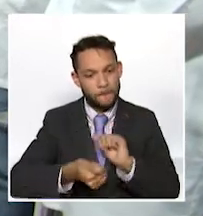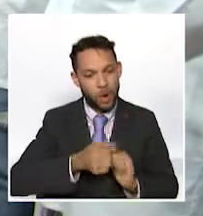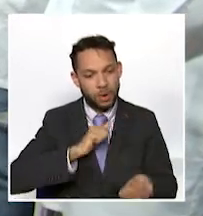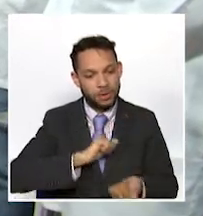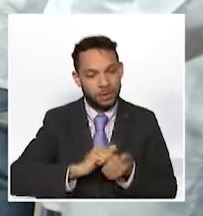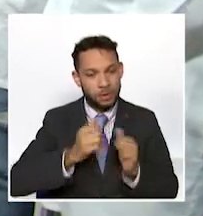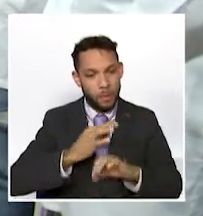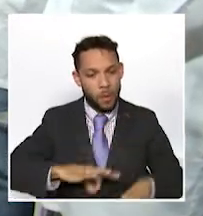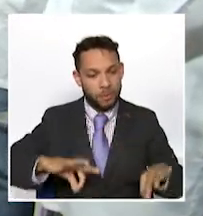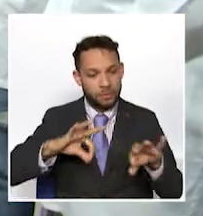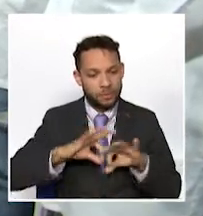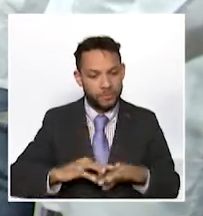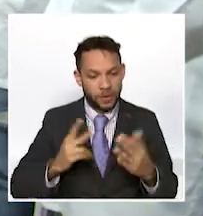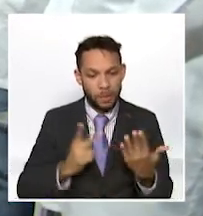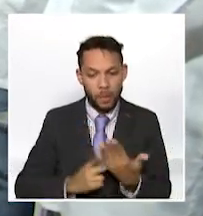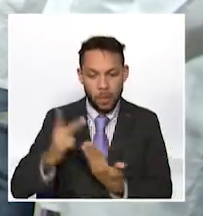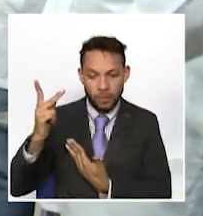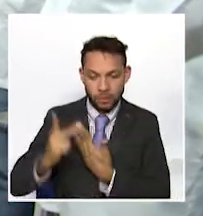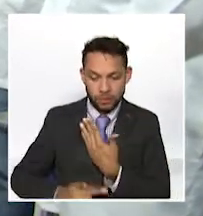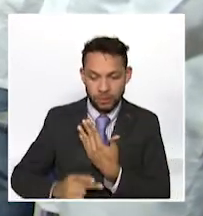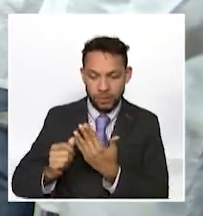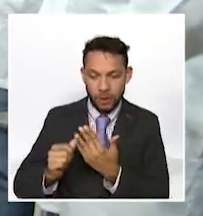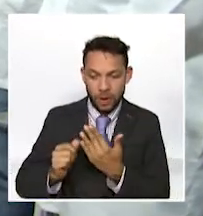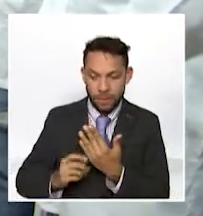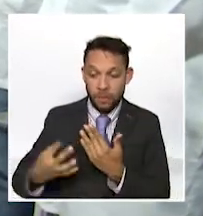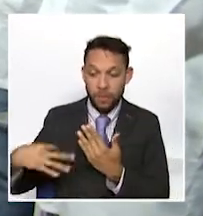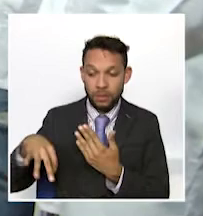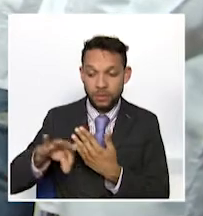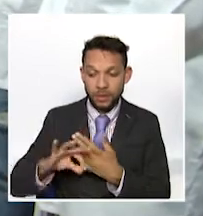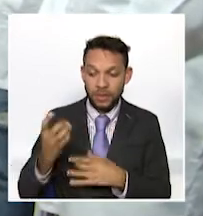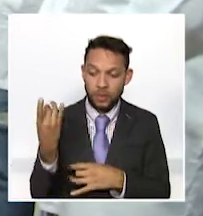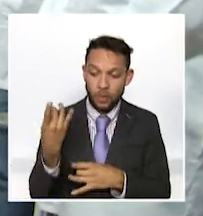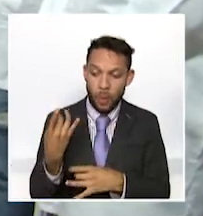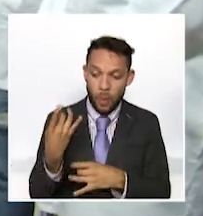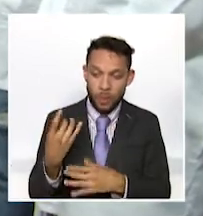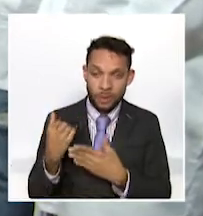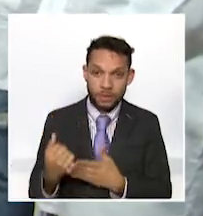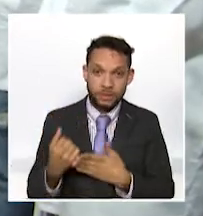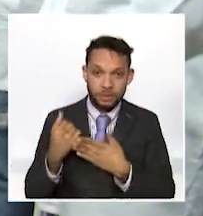el programa del día para el día del dolor.